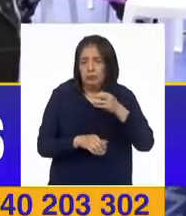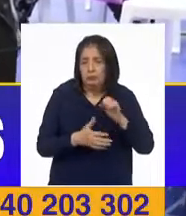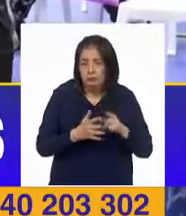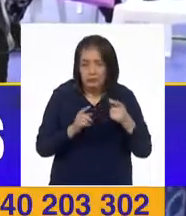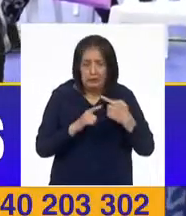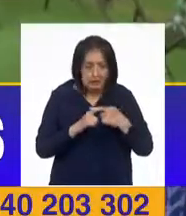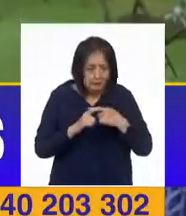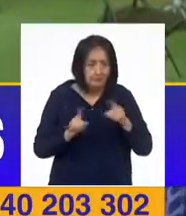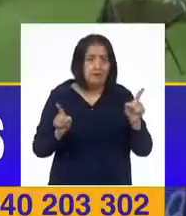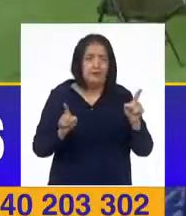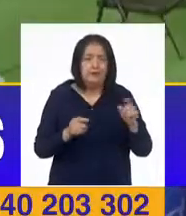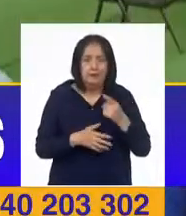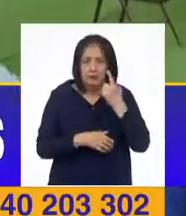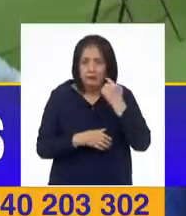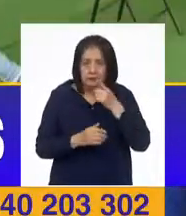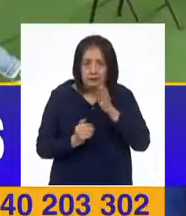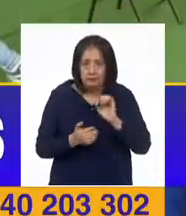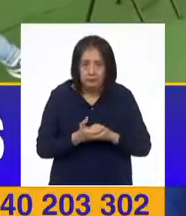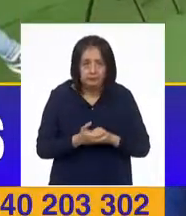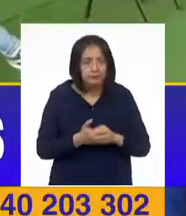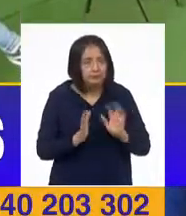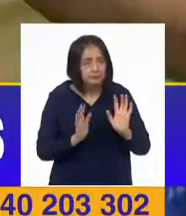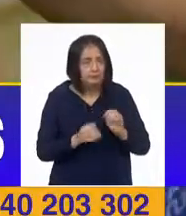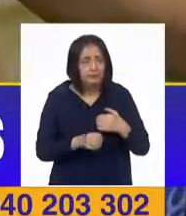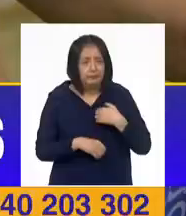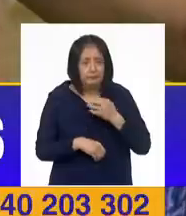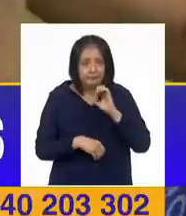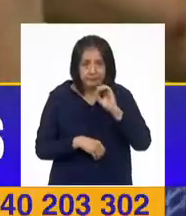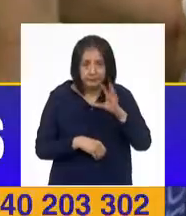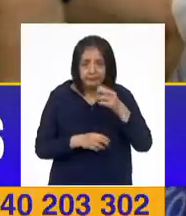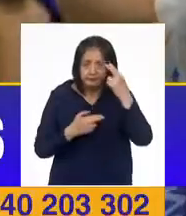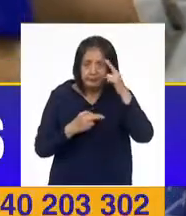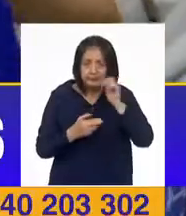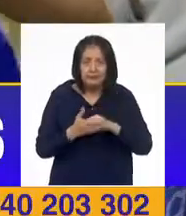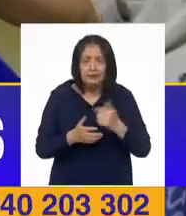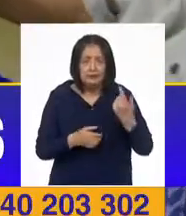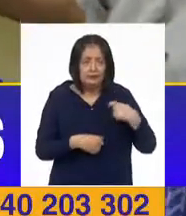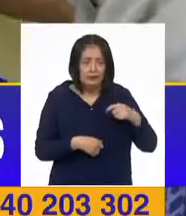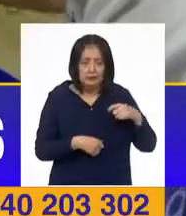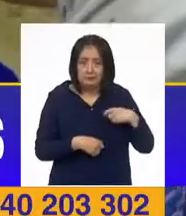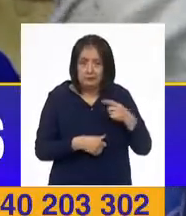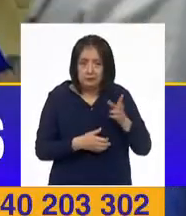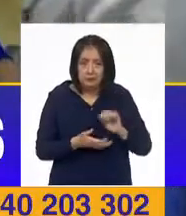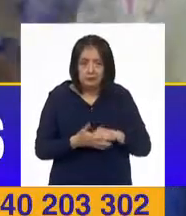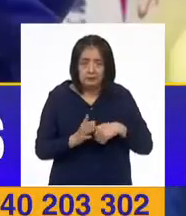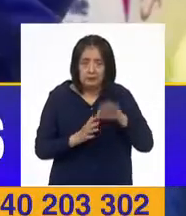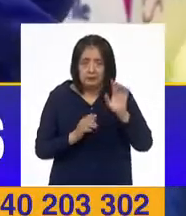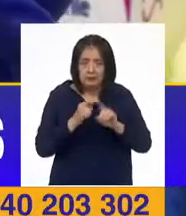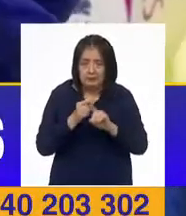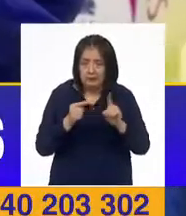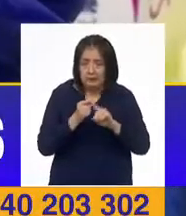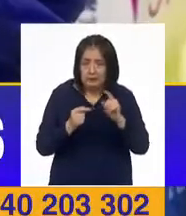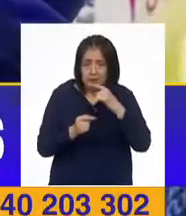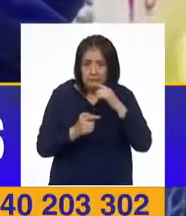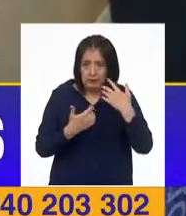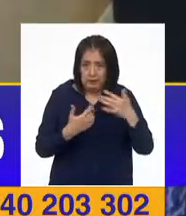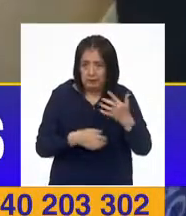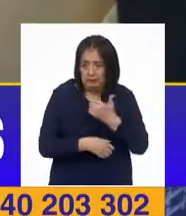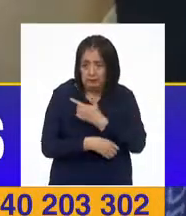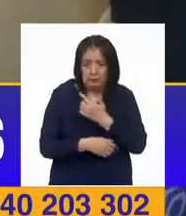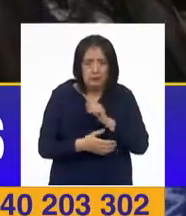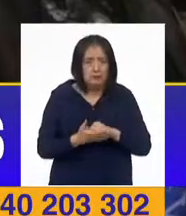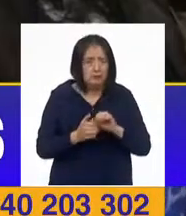totalmente diferente al de los hombres. Entonces, como menciona la nota, por ejemplo, en España, más de la mitad de las mujeres que fueron